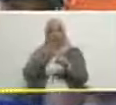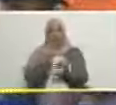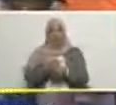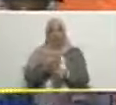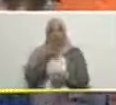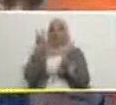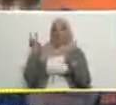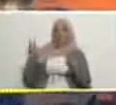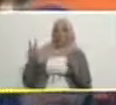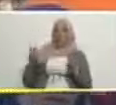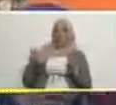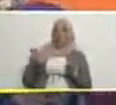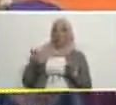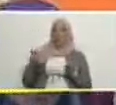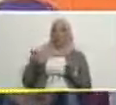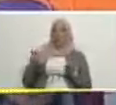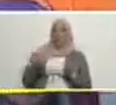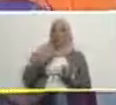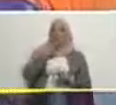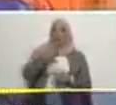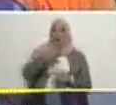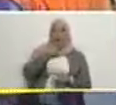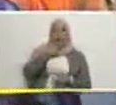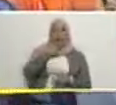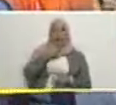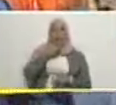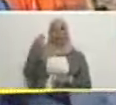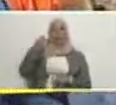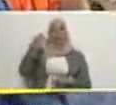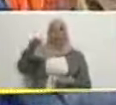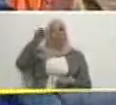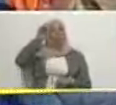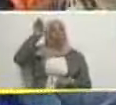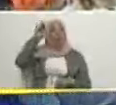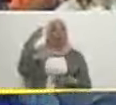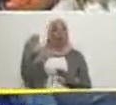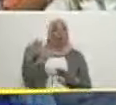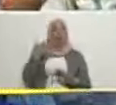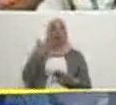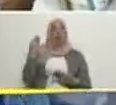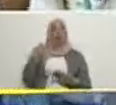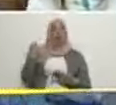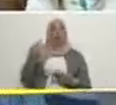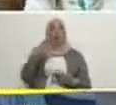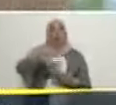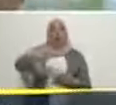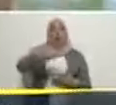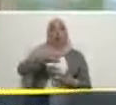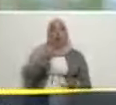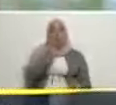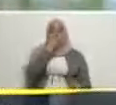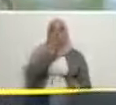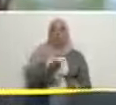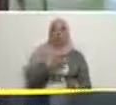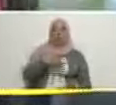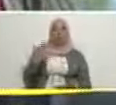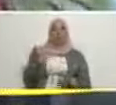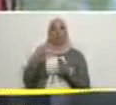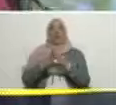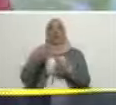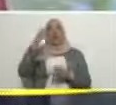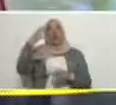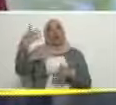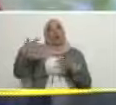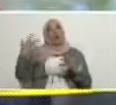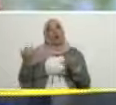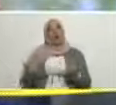algo nuevo, es algo hermoso, es para los sueños, es para que el joven que sueña tenga un lugar a donde ir y decir, tengo un sueño, ¿cómo lo